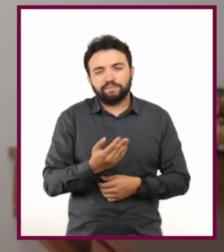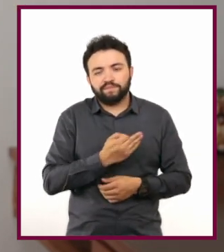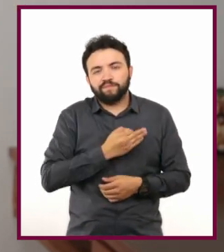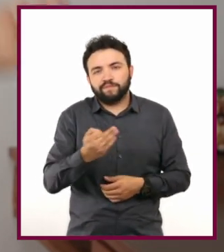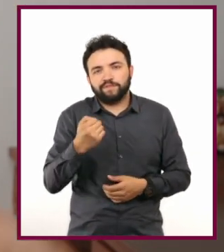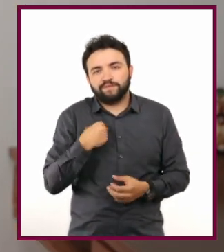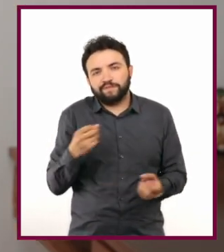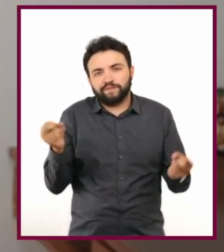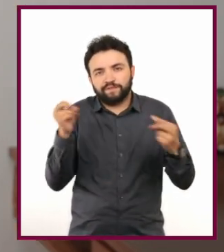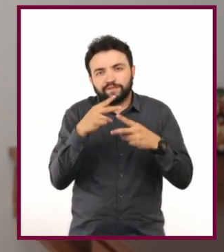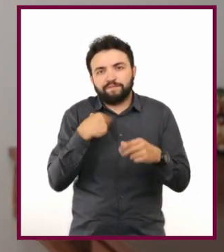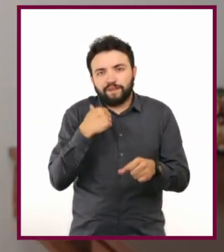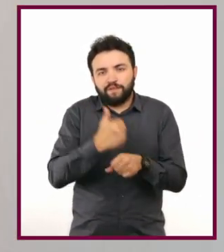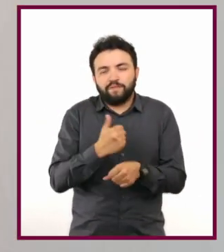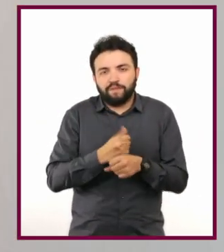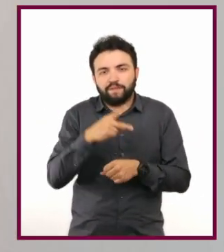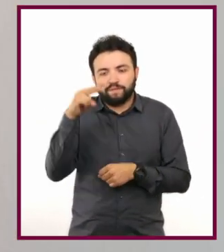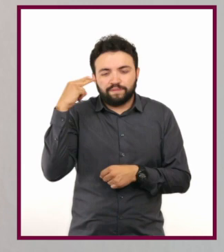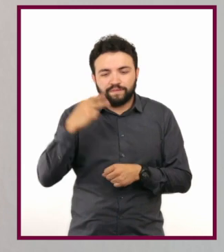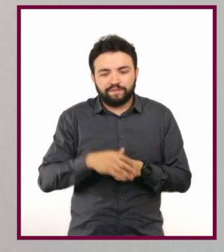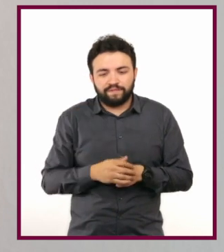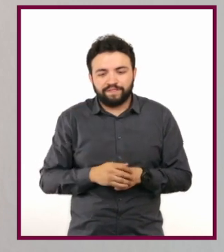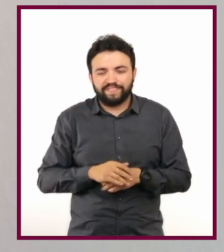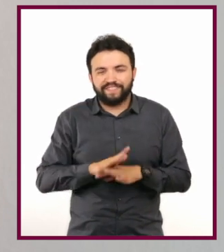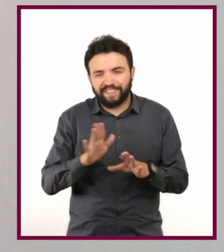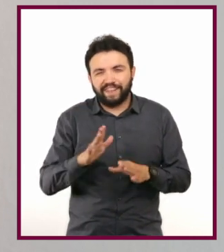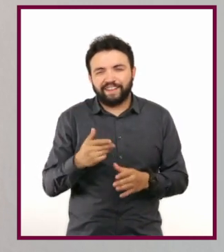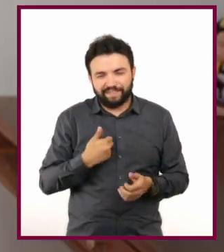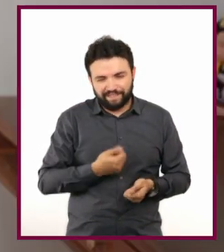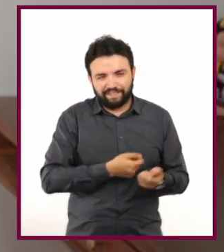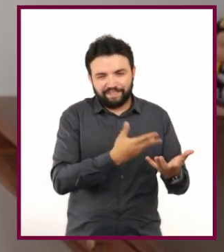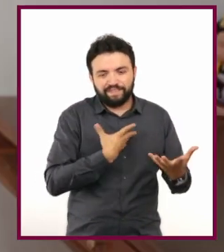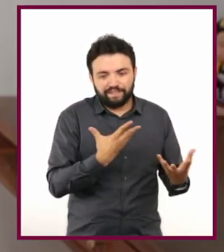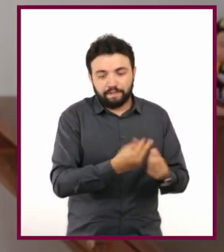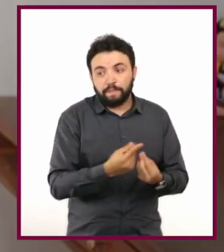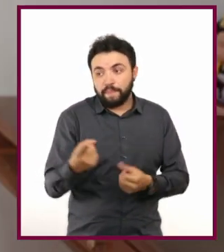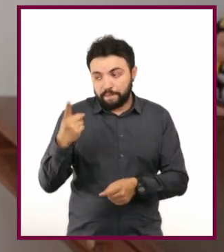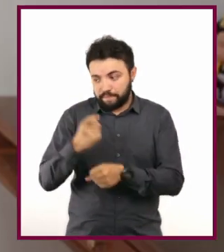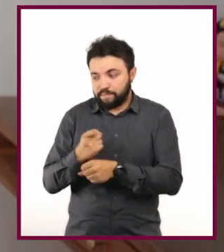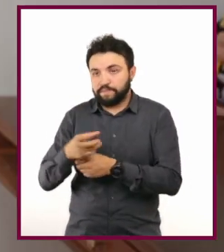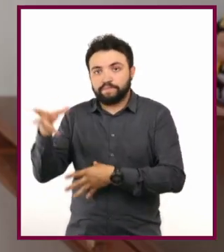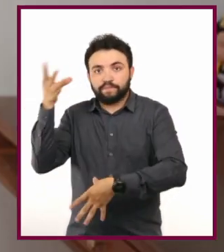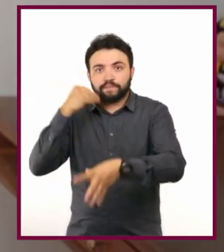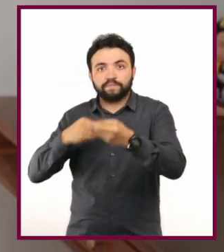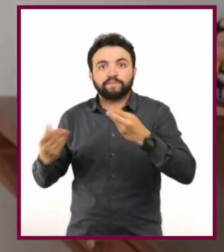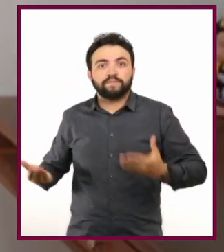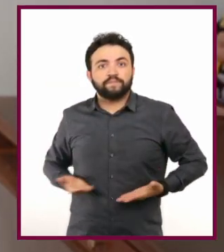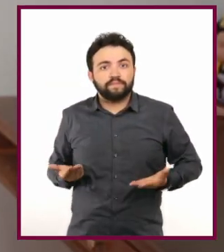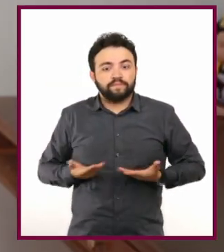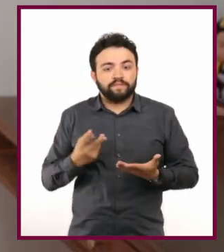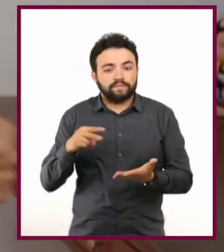voy a reencontrar con mi abuelita. ¡Ah, ya! ¡Llévame! Primero aprende a bailar danzón.